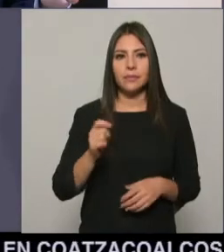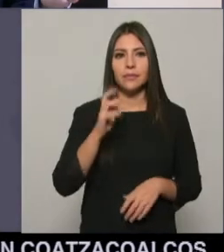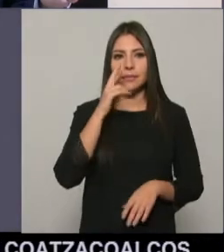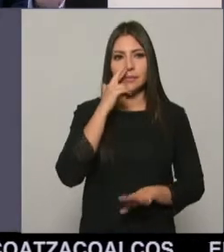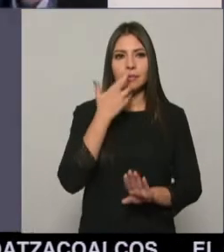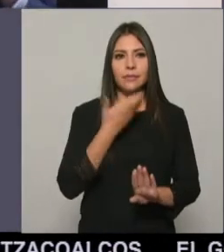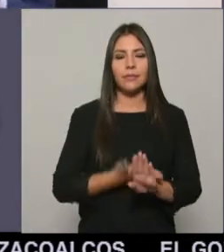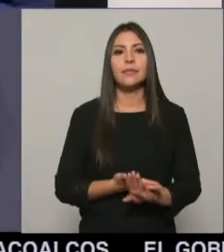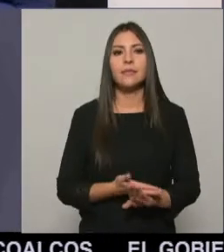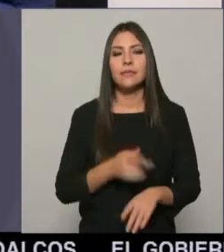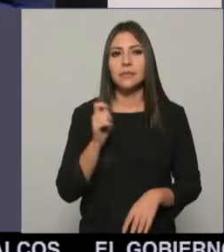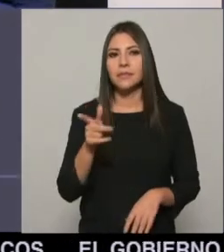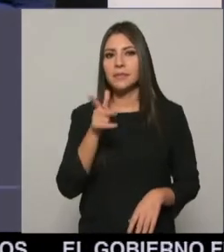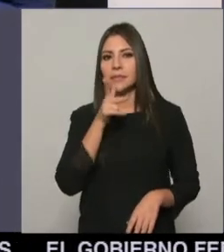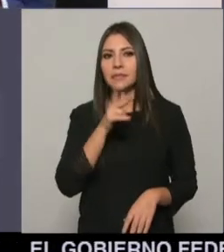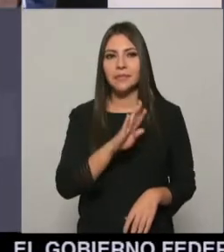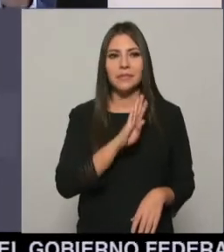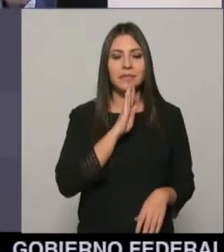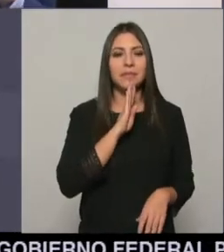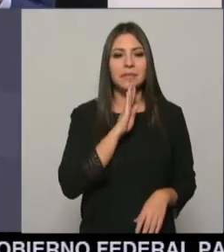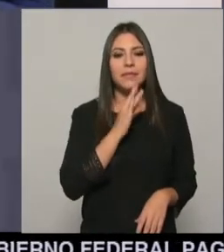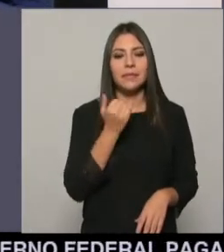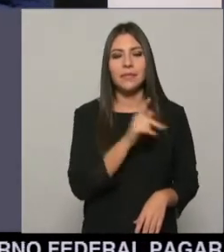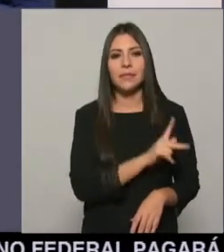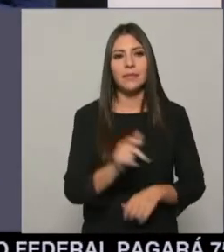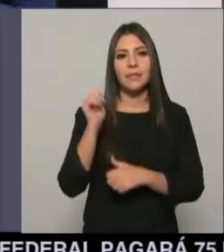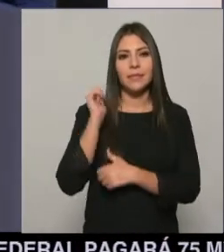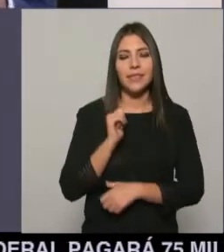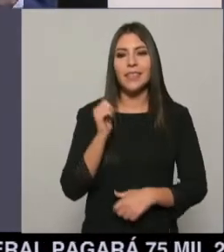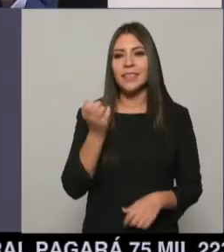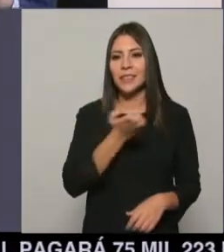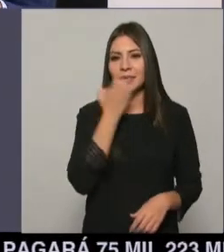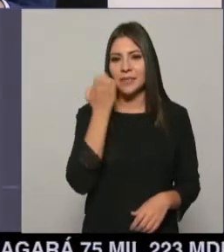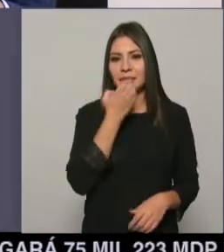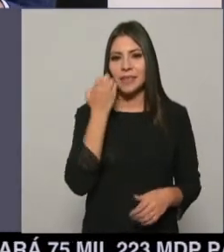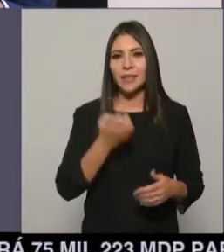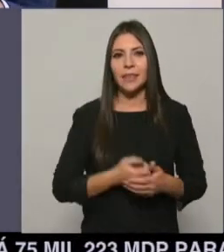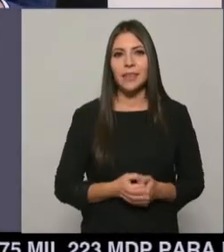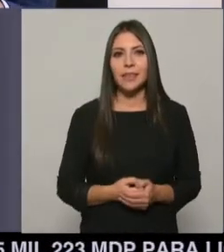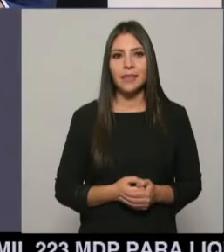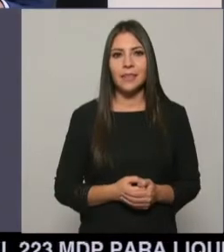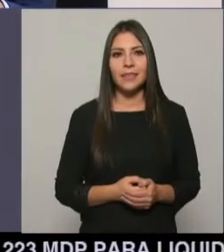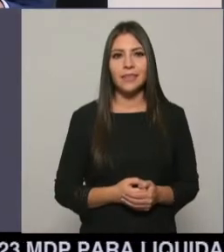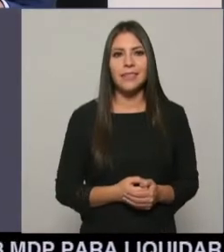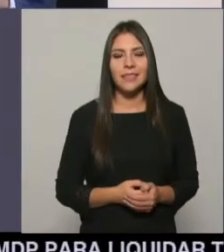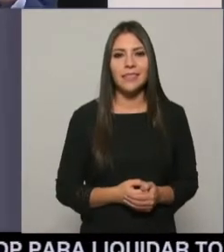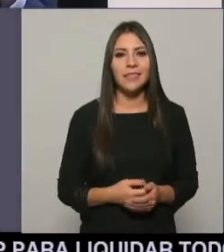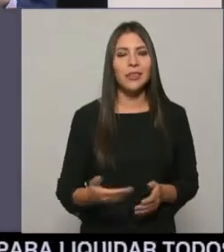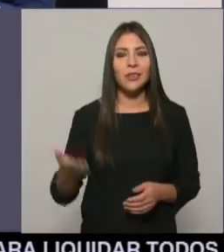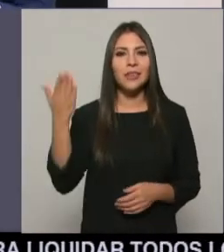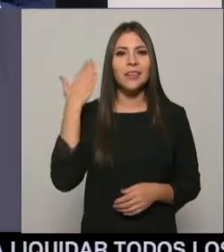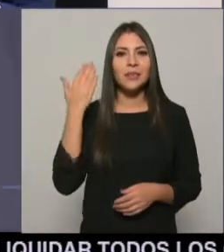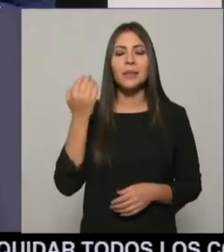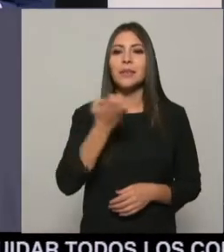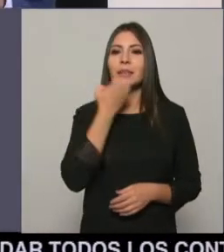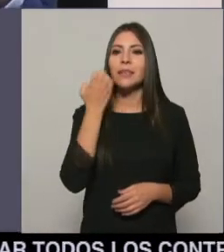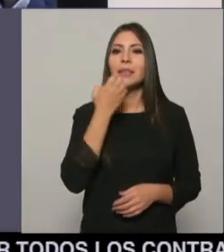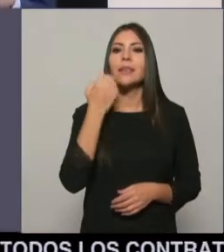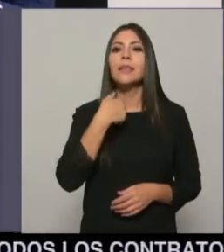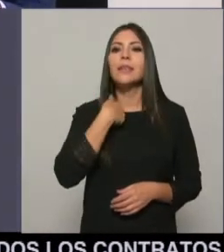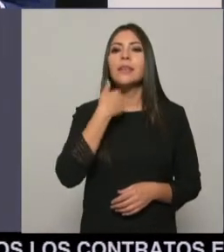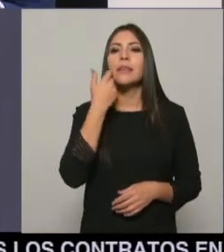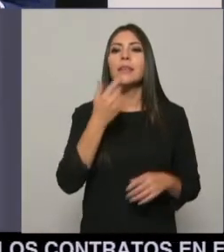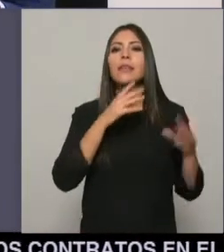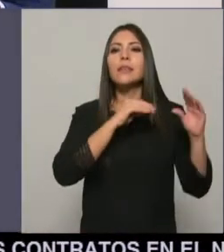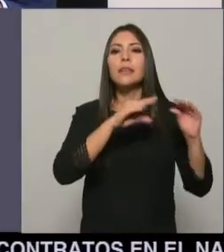familia, evidentemente, y las autoridades escolares, ¿no? Precisamente estas semanas he tenido la oportunidad de impartir clases en